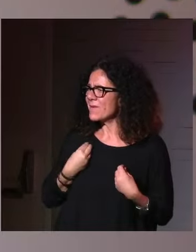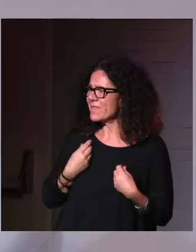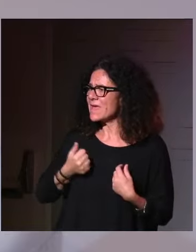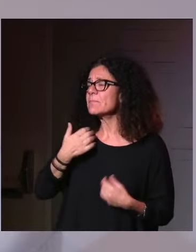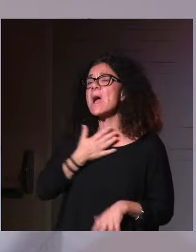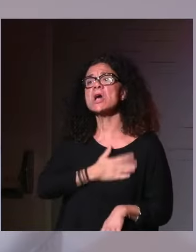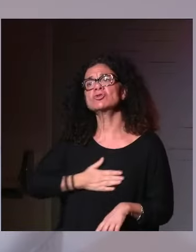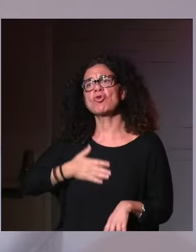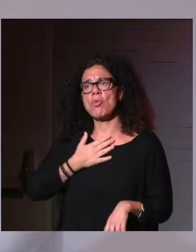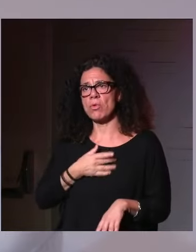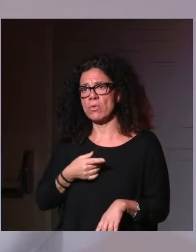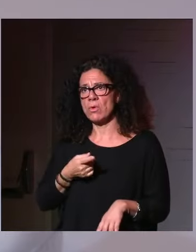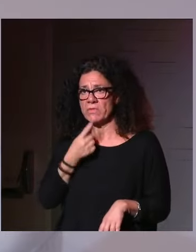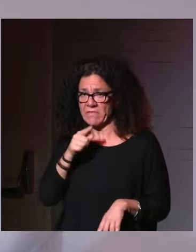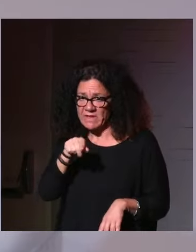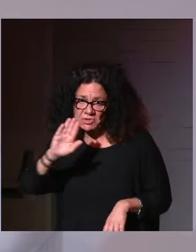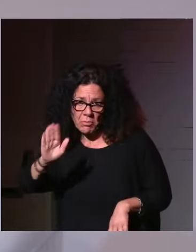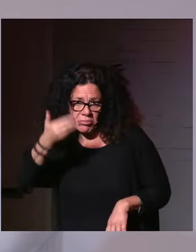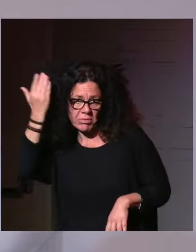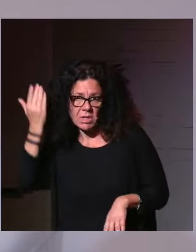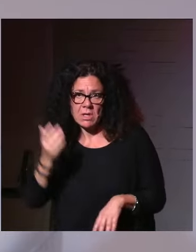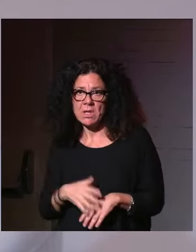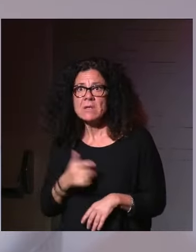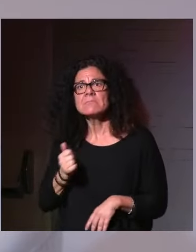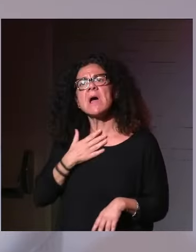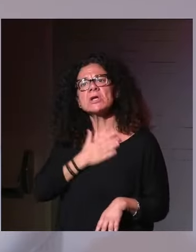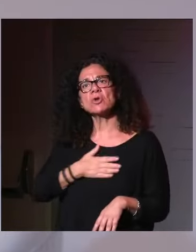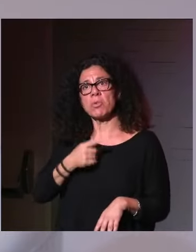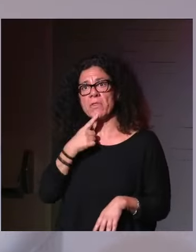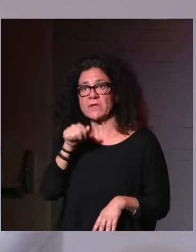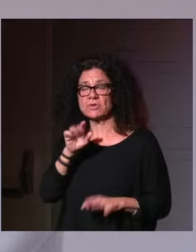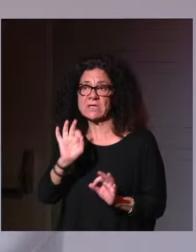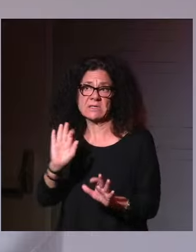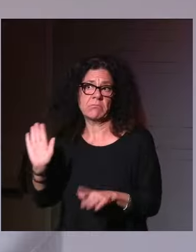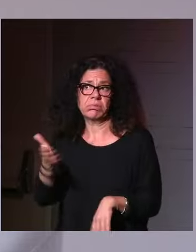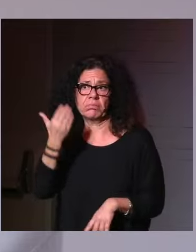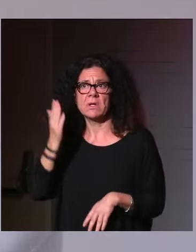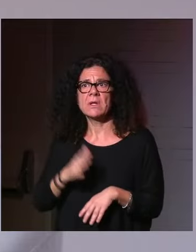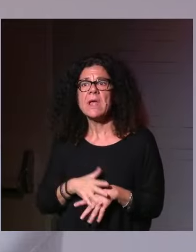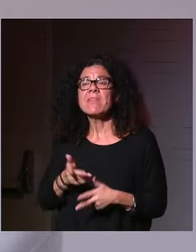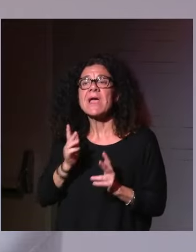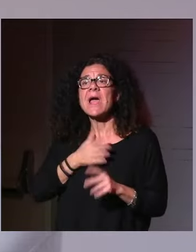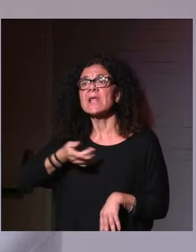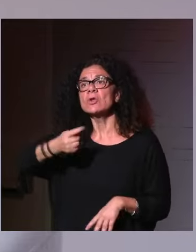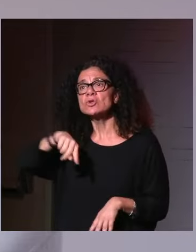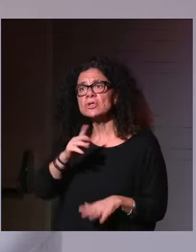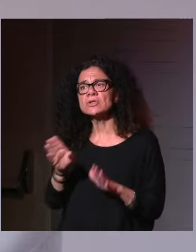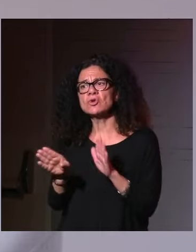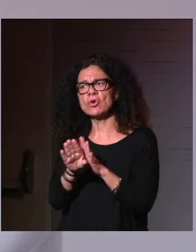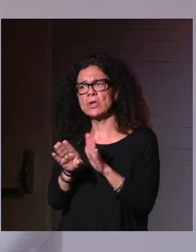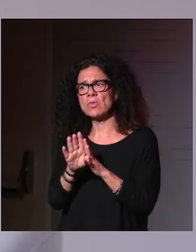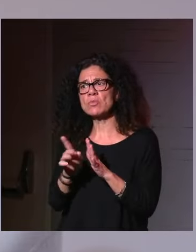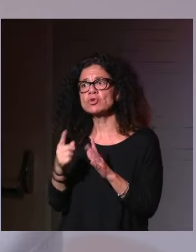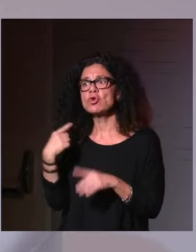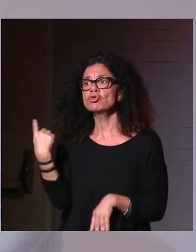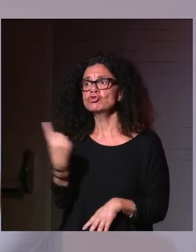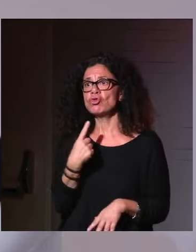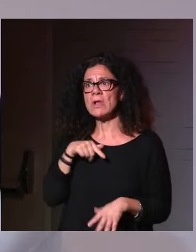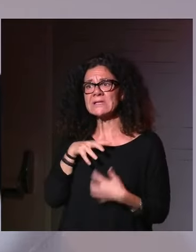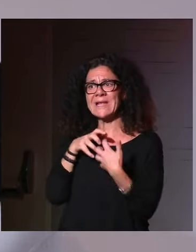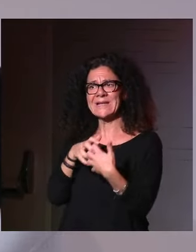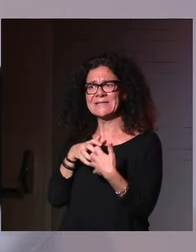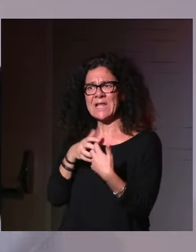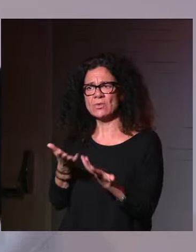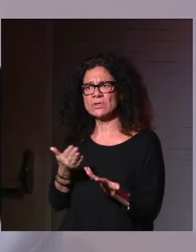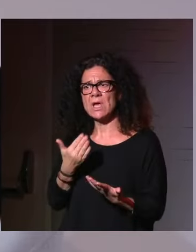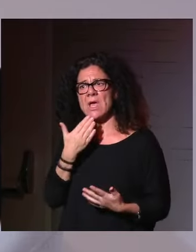cómodo darlo por hecho sí no es más cómodo darlo por hecho y dejar que nosotras sigamos solas en la lucha es